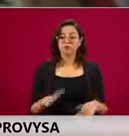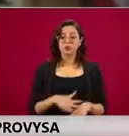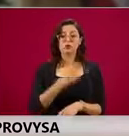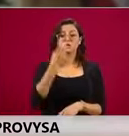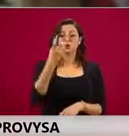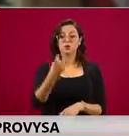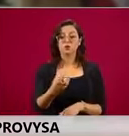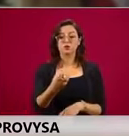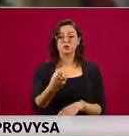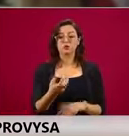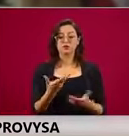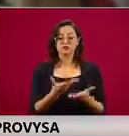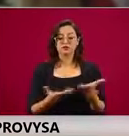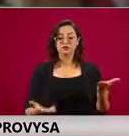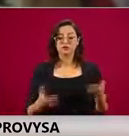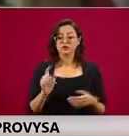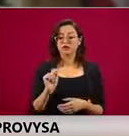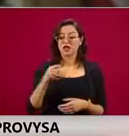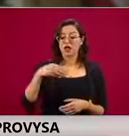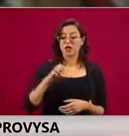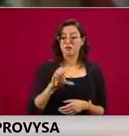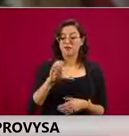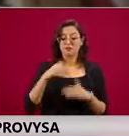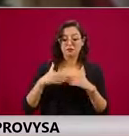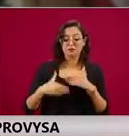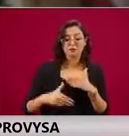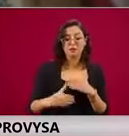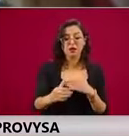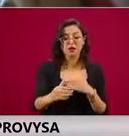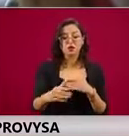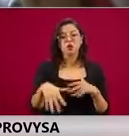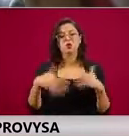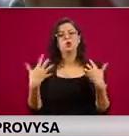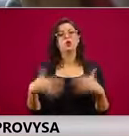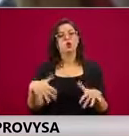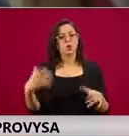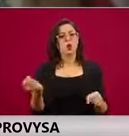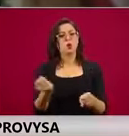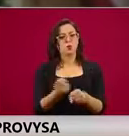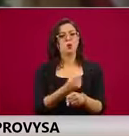que nos dijera Alba Tepetate si cumplió sus expectativas de ella.